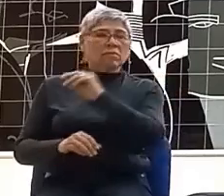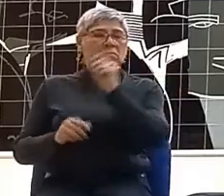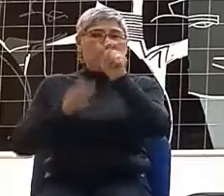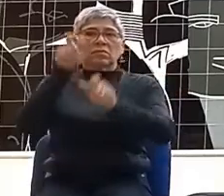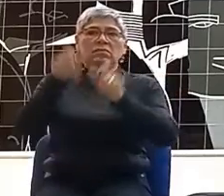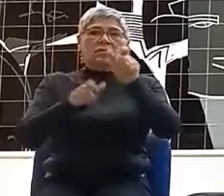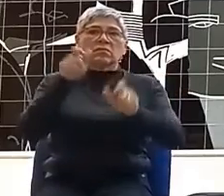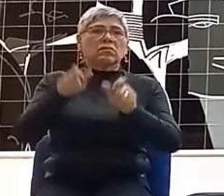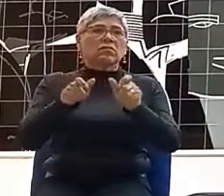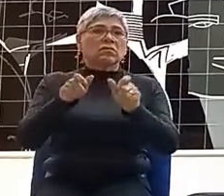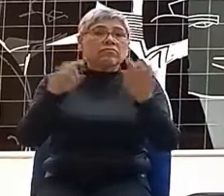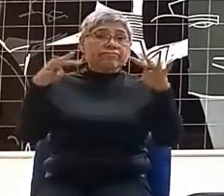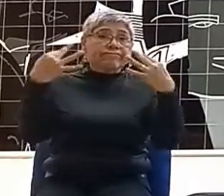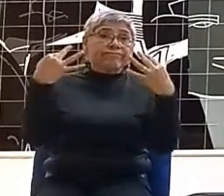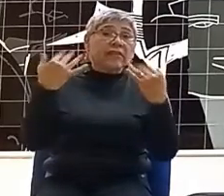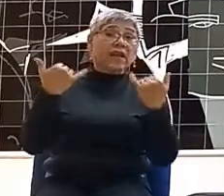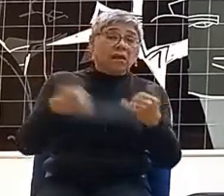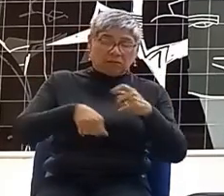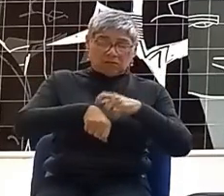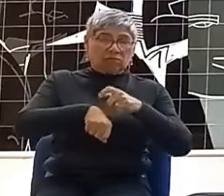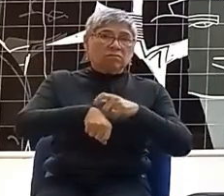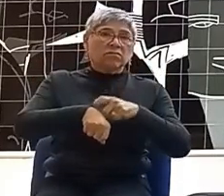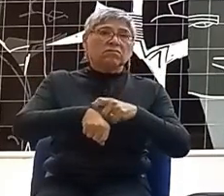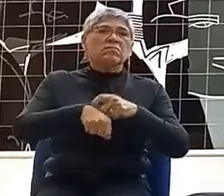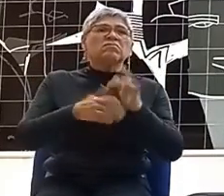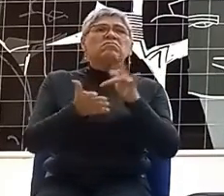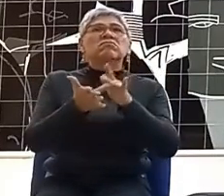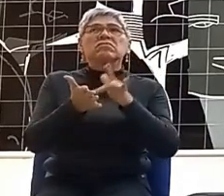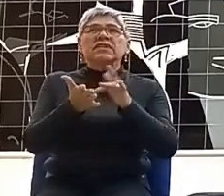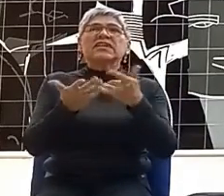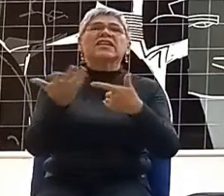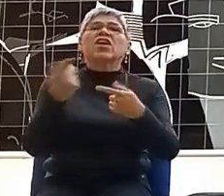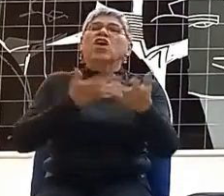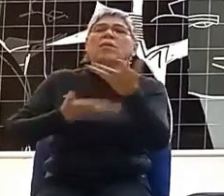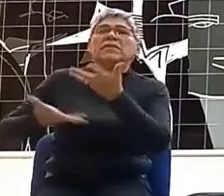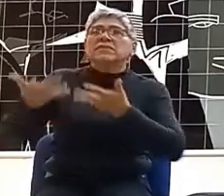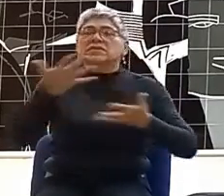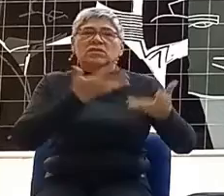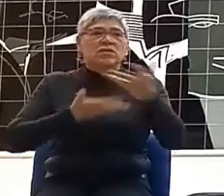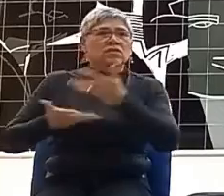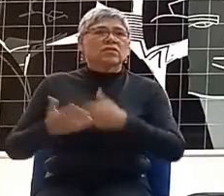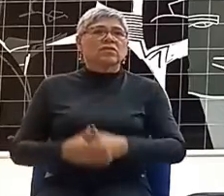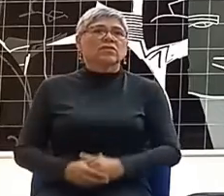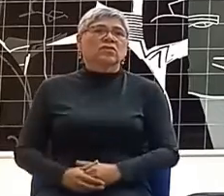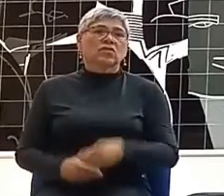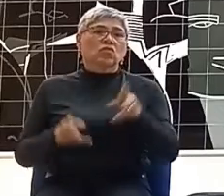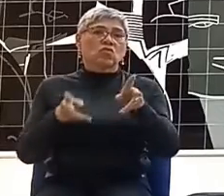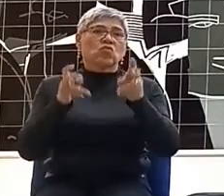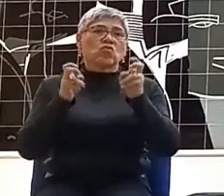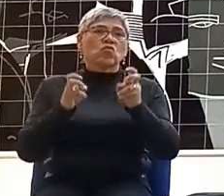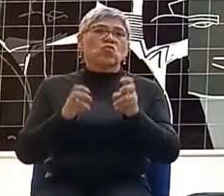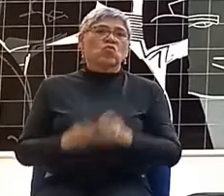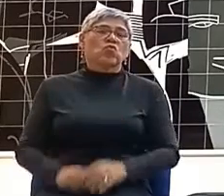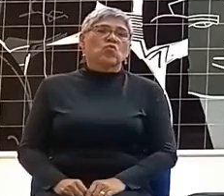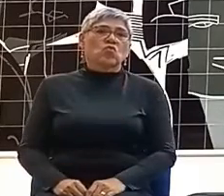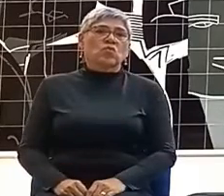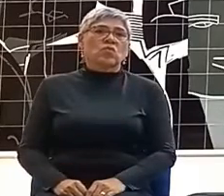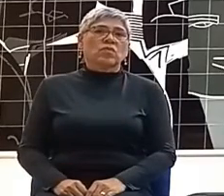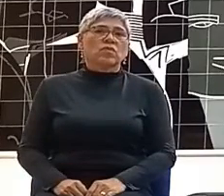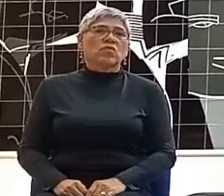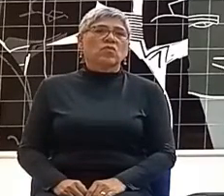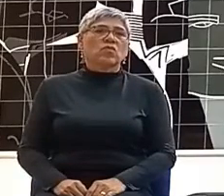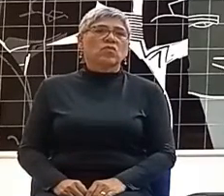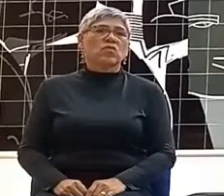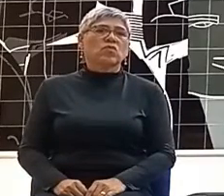las personas que nos ven a esta hora, que participan de este conversatorio de una nueva tertulia Cueva de